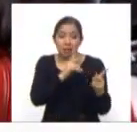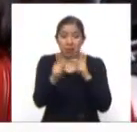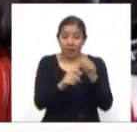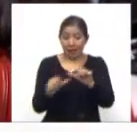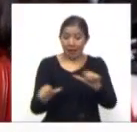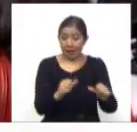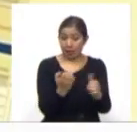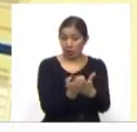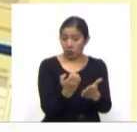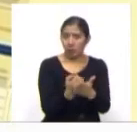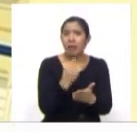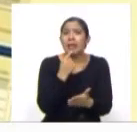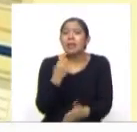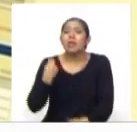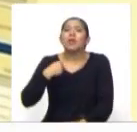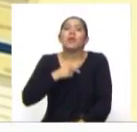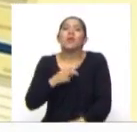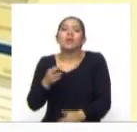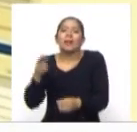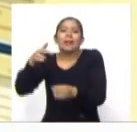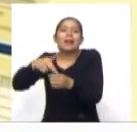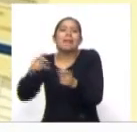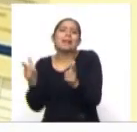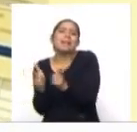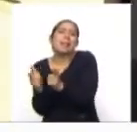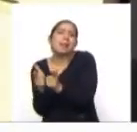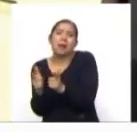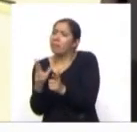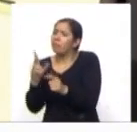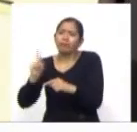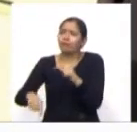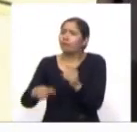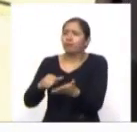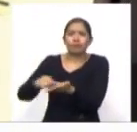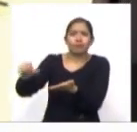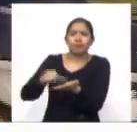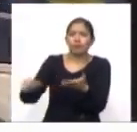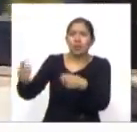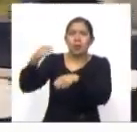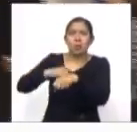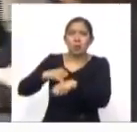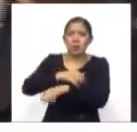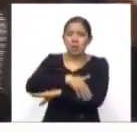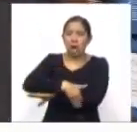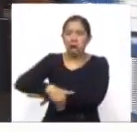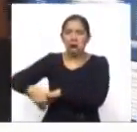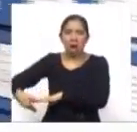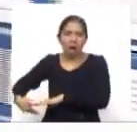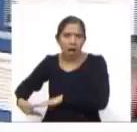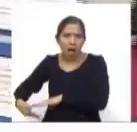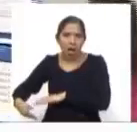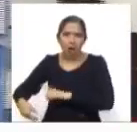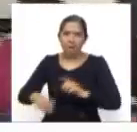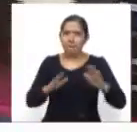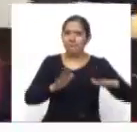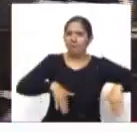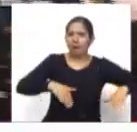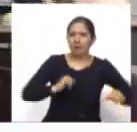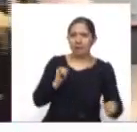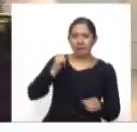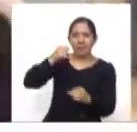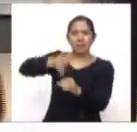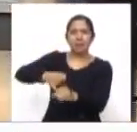en el régimen tributario simplificado para evitar el pago de sus obligaciones impositivas o que no estaban inscritos en el Padrón Nacional